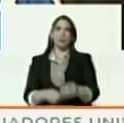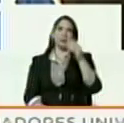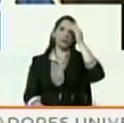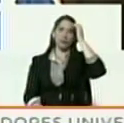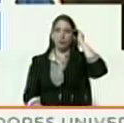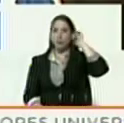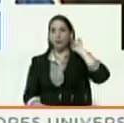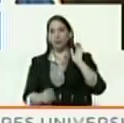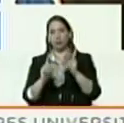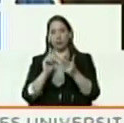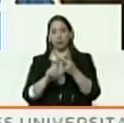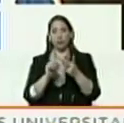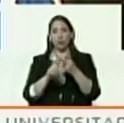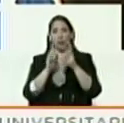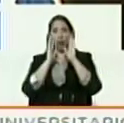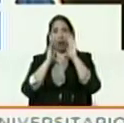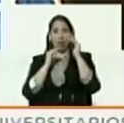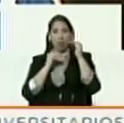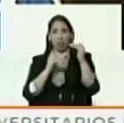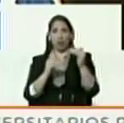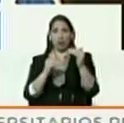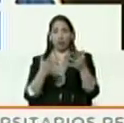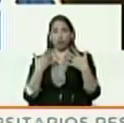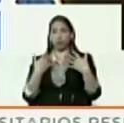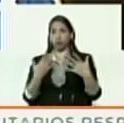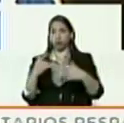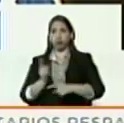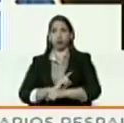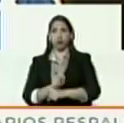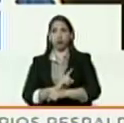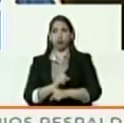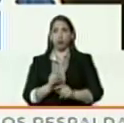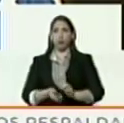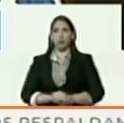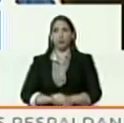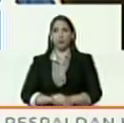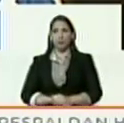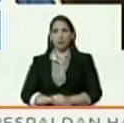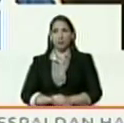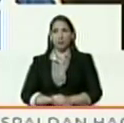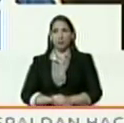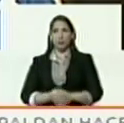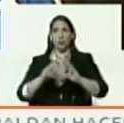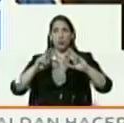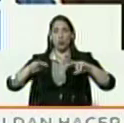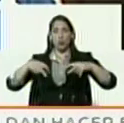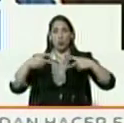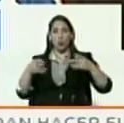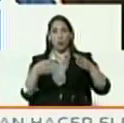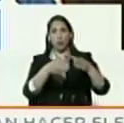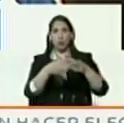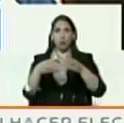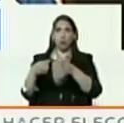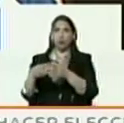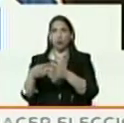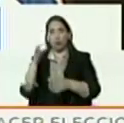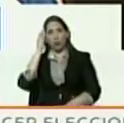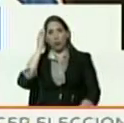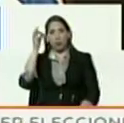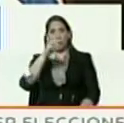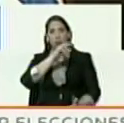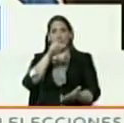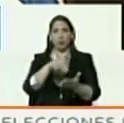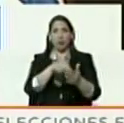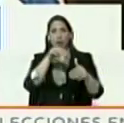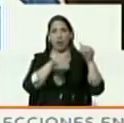Dos, atender con la prontitud y la urgencia del caso la nueva conformación del Consejo Nacional